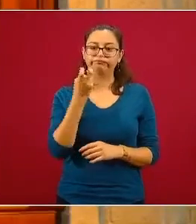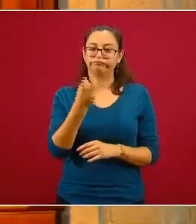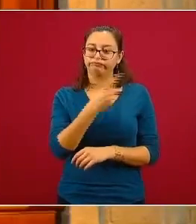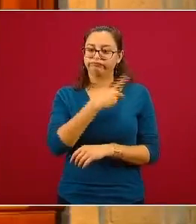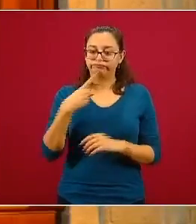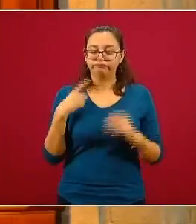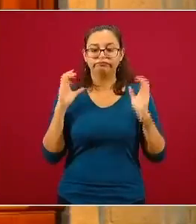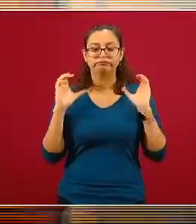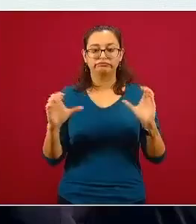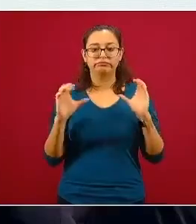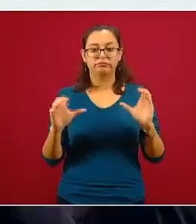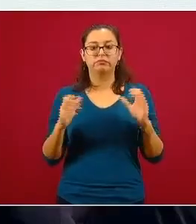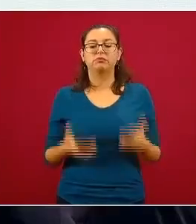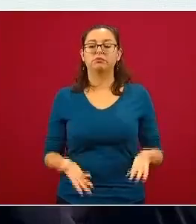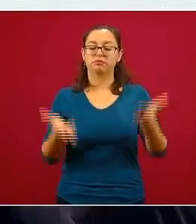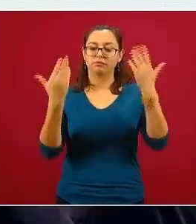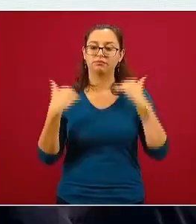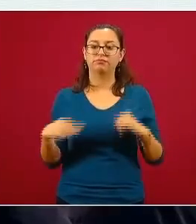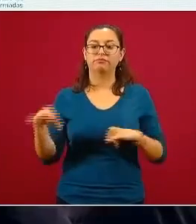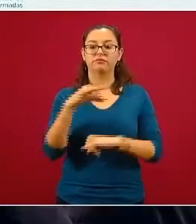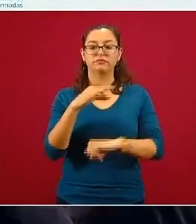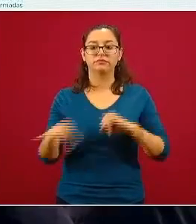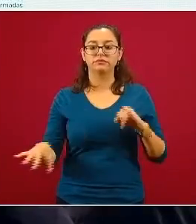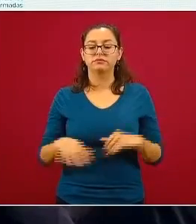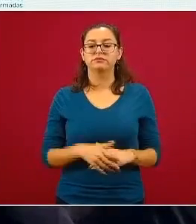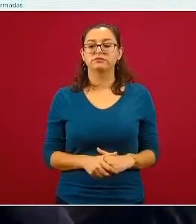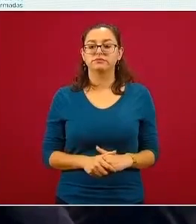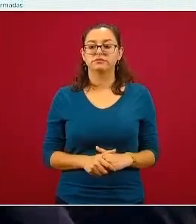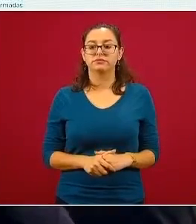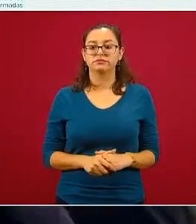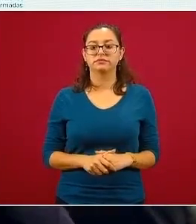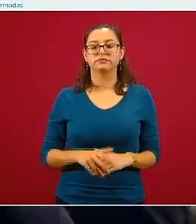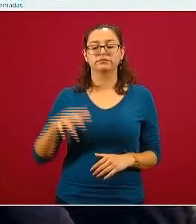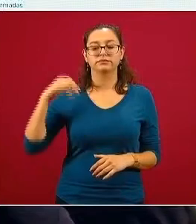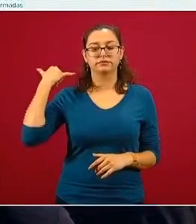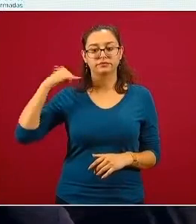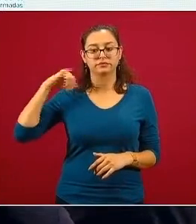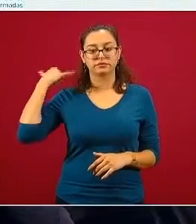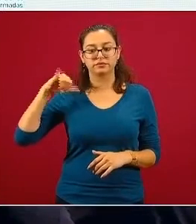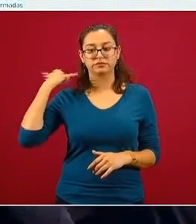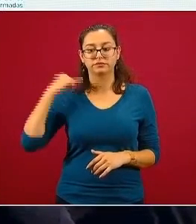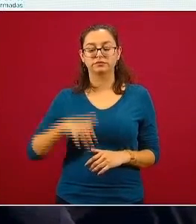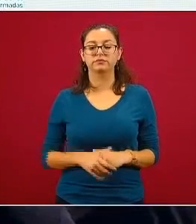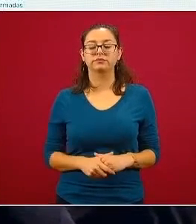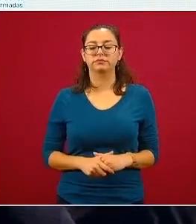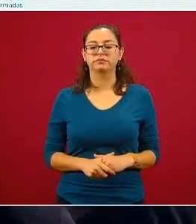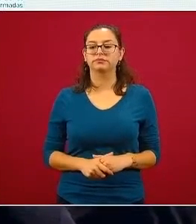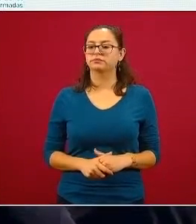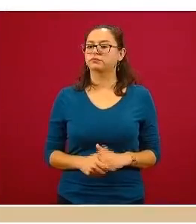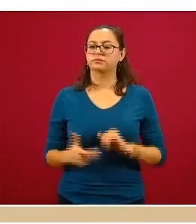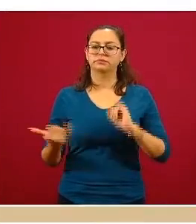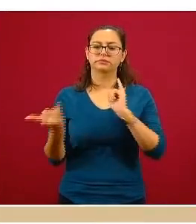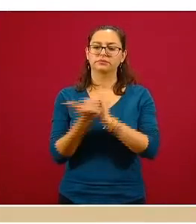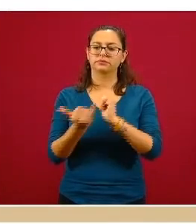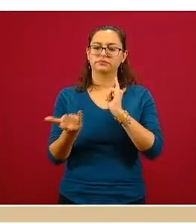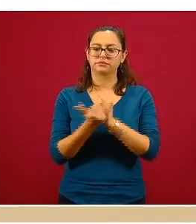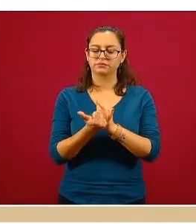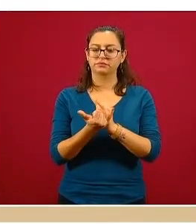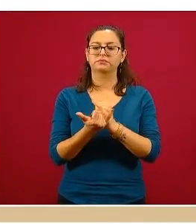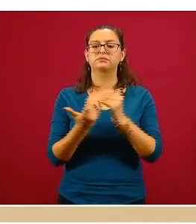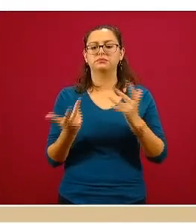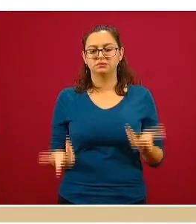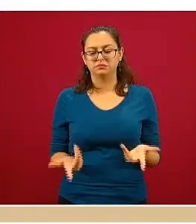mucho cuidado. Veamos la última entidad federativa de esta noche, que sería Yucatán, una presentación muy similar, una